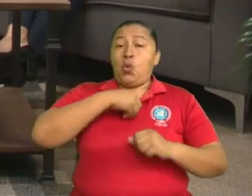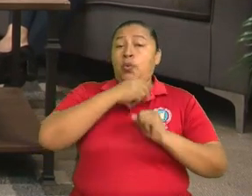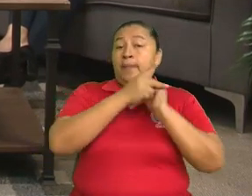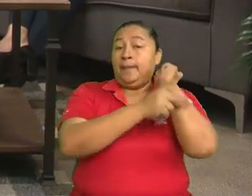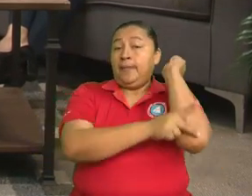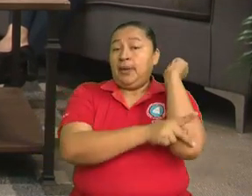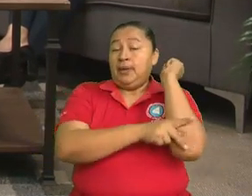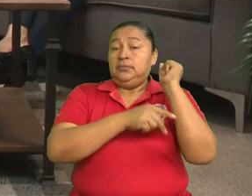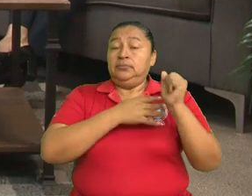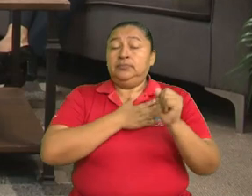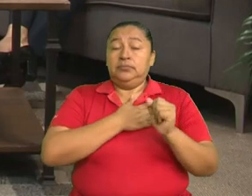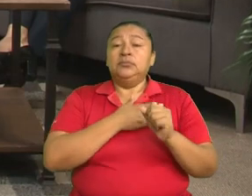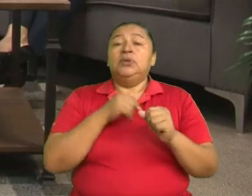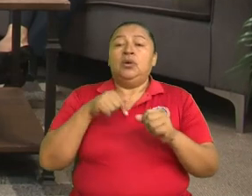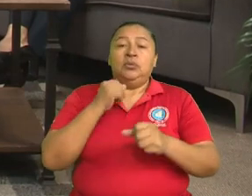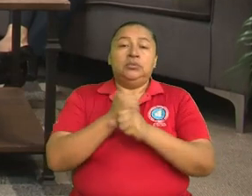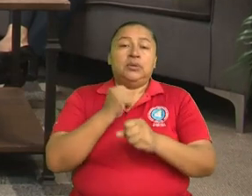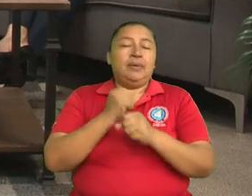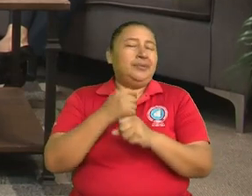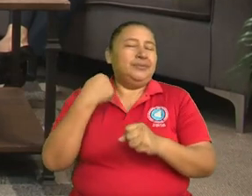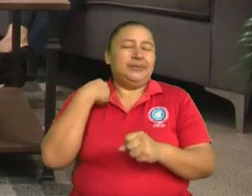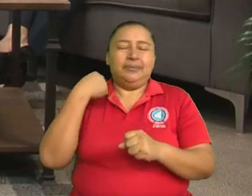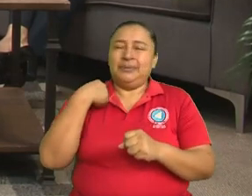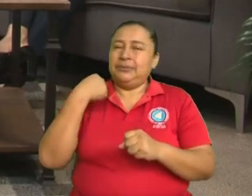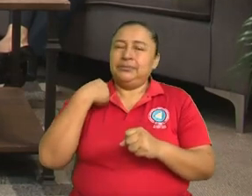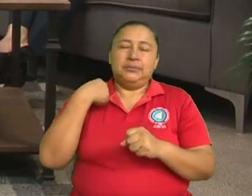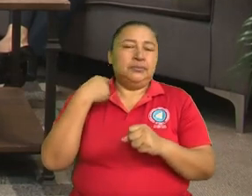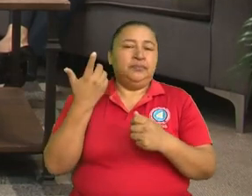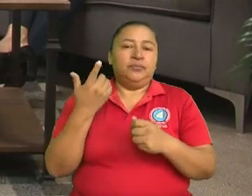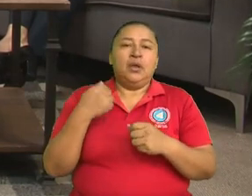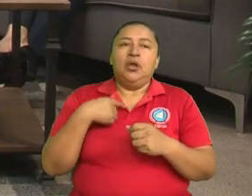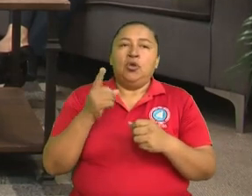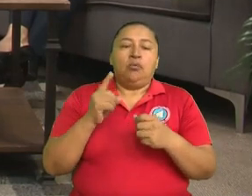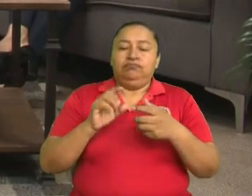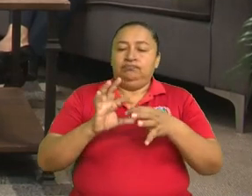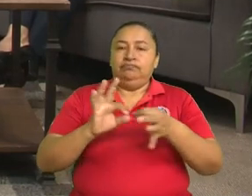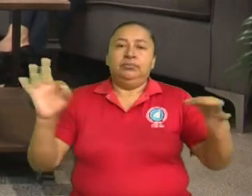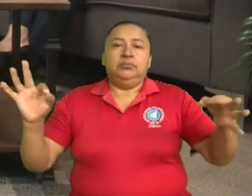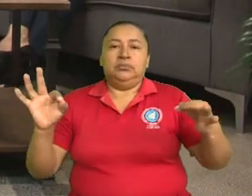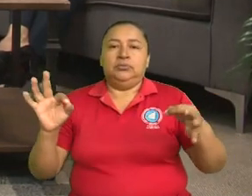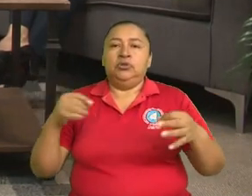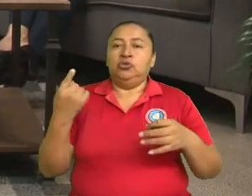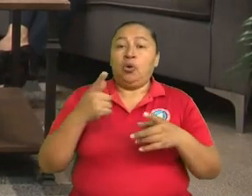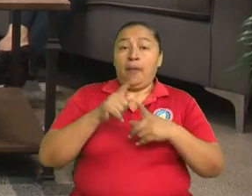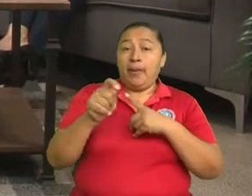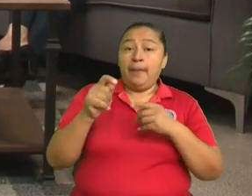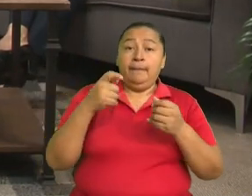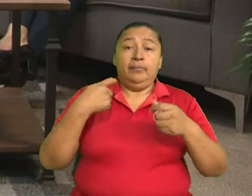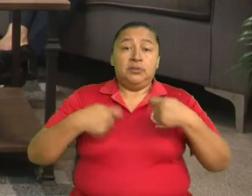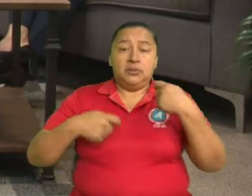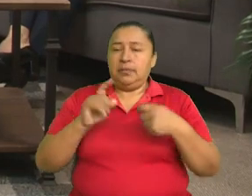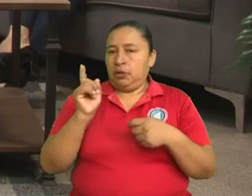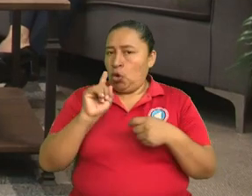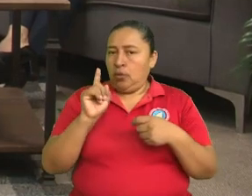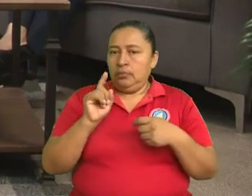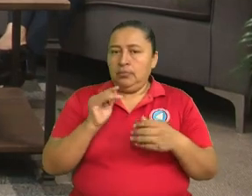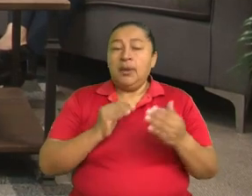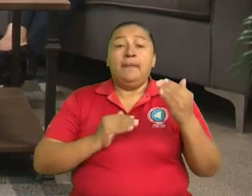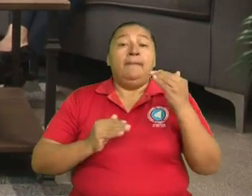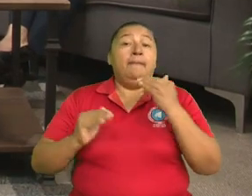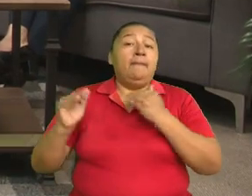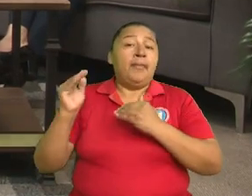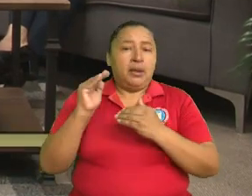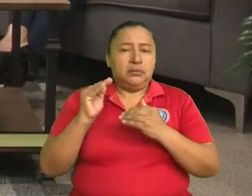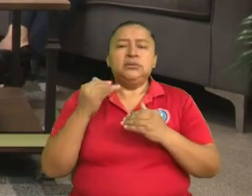un tema de trabajo de nosotros de siempre. Claro. Es decir, no ha tenido una ruptura, no lo trabajamos solo en el mes patrio. Por supuesto que en el mes de